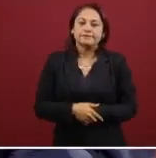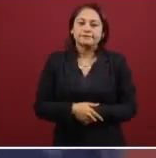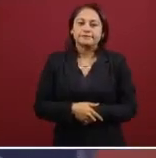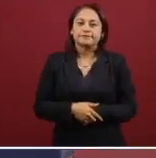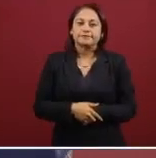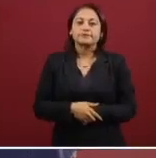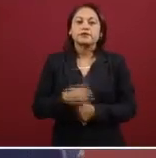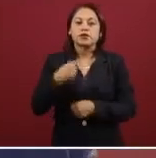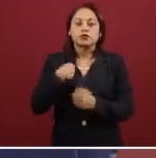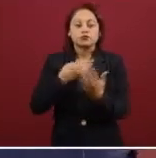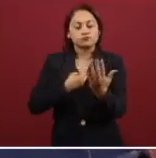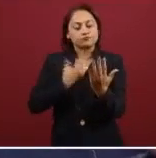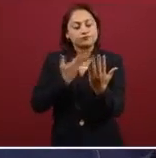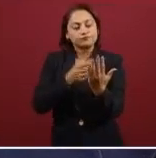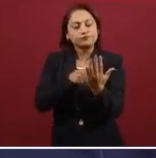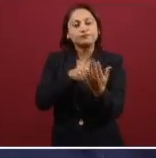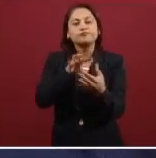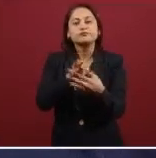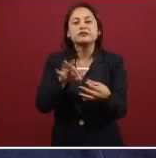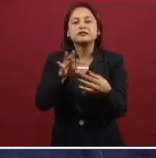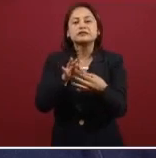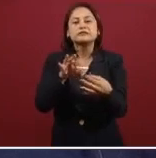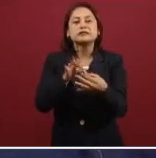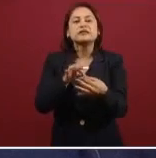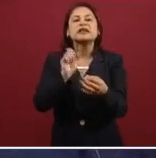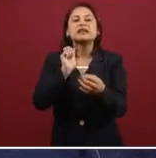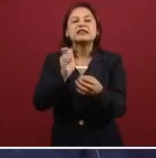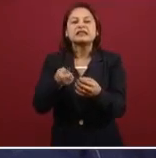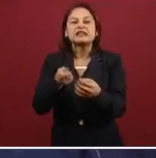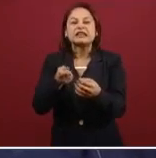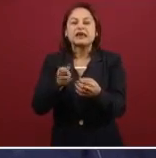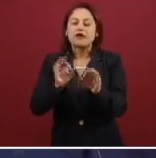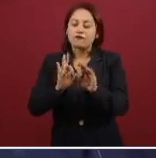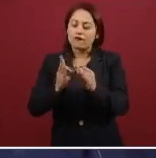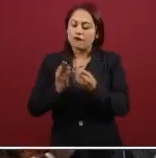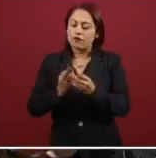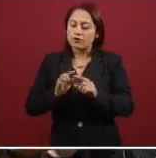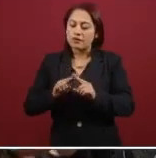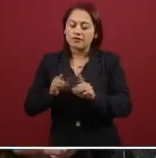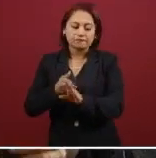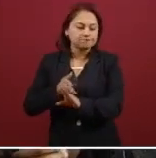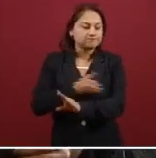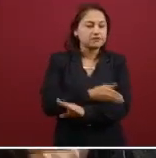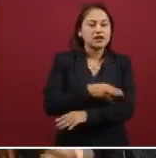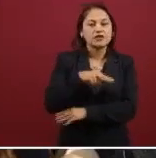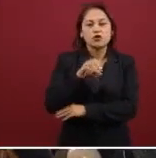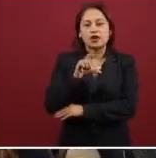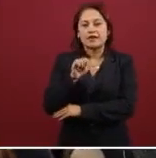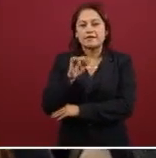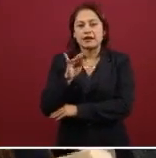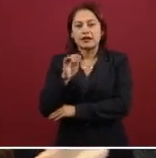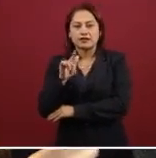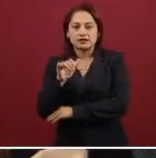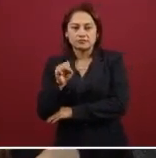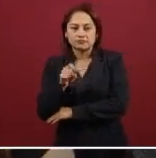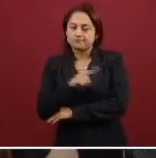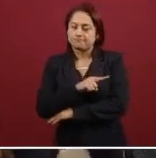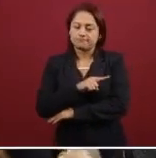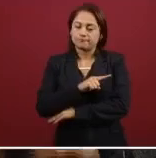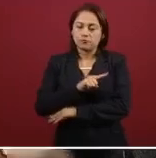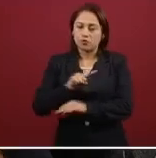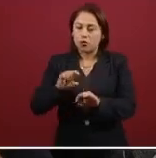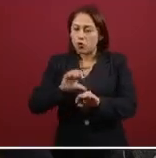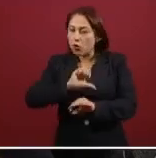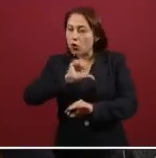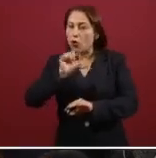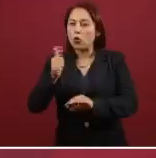el modelo alternativo al neoliberalismo, a la política neoliberal. O sea, ¿qué